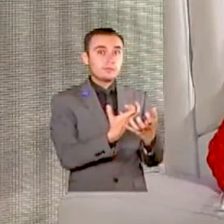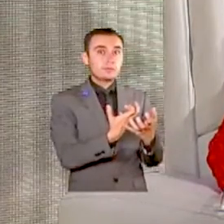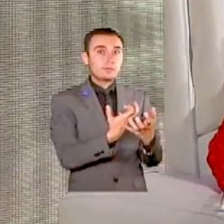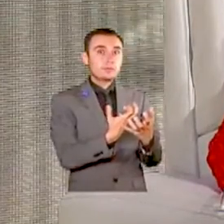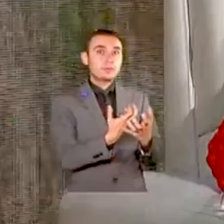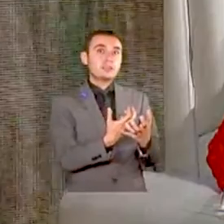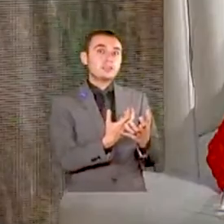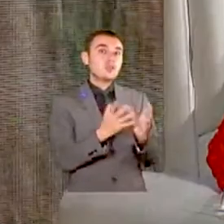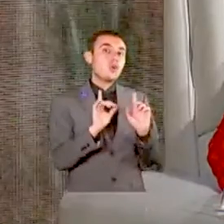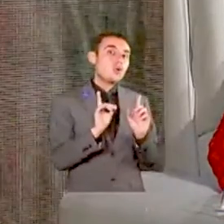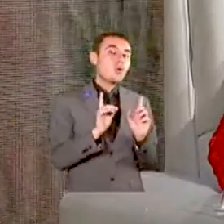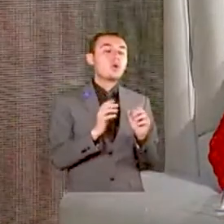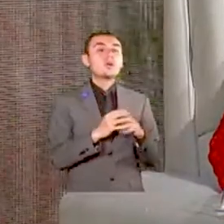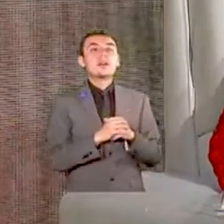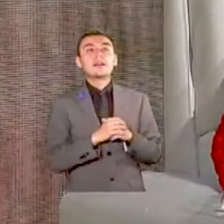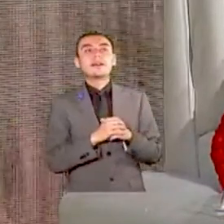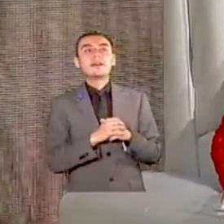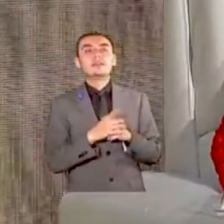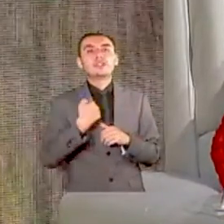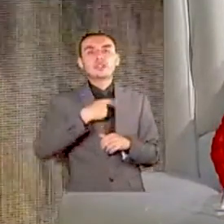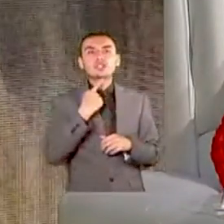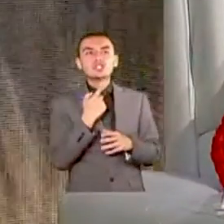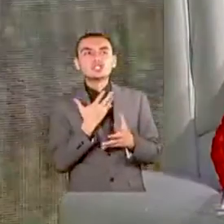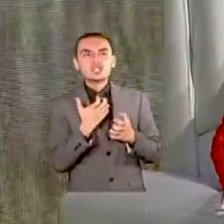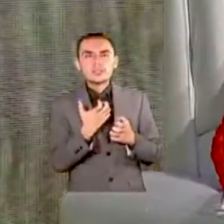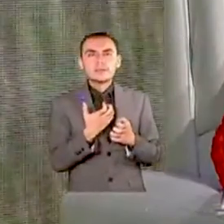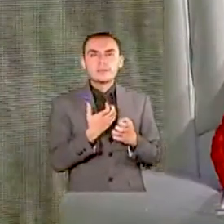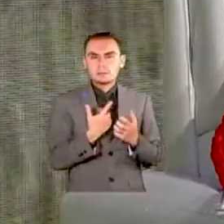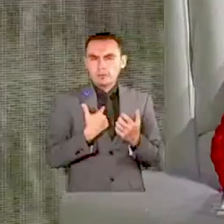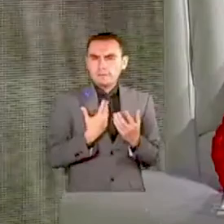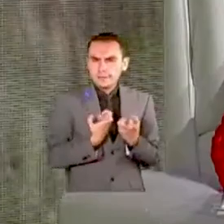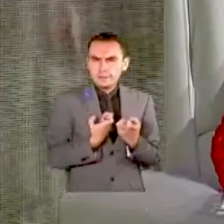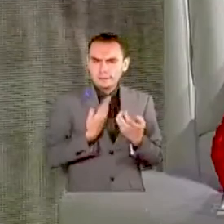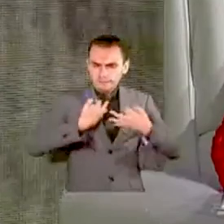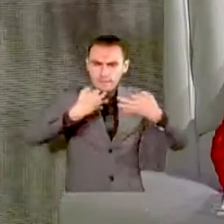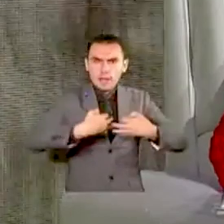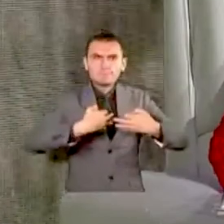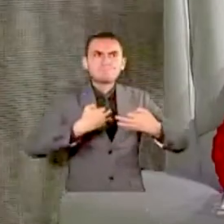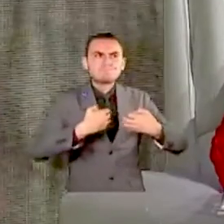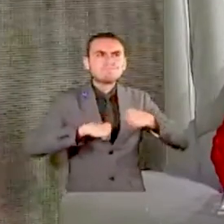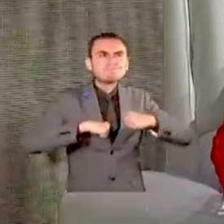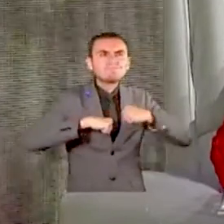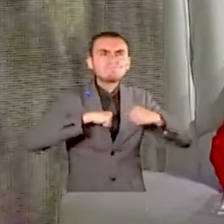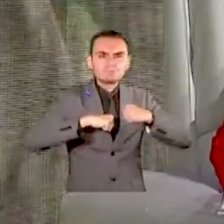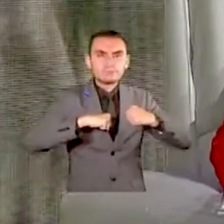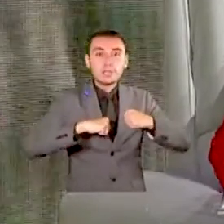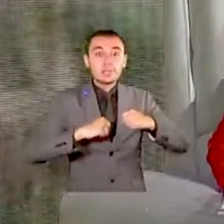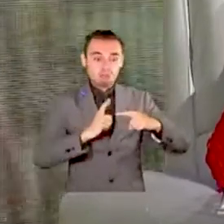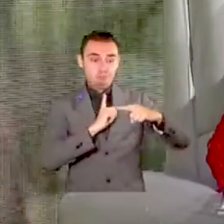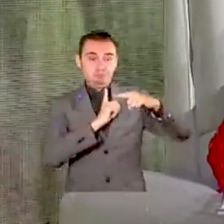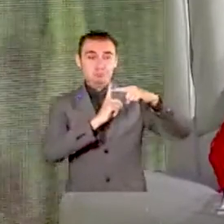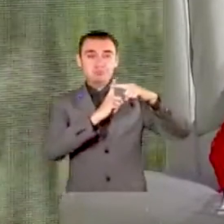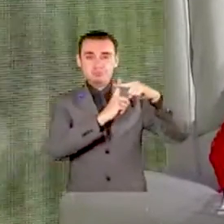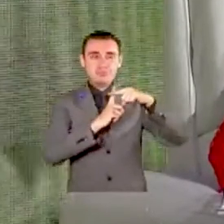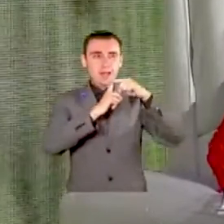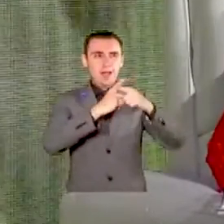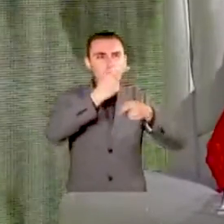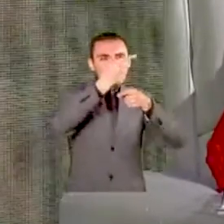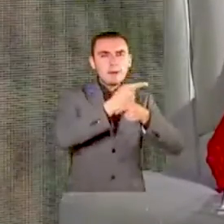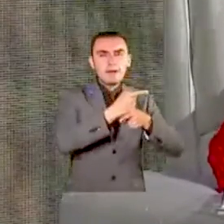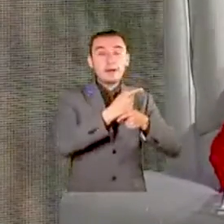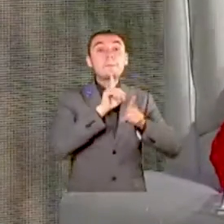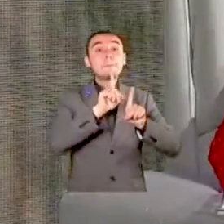forzados y con las ganas de hacer las cosas bien, era importante y nos daba buenos éxitos. Pero si